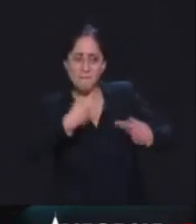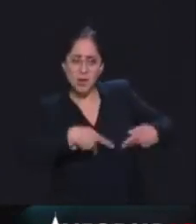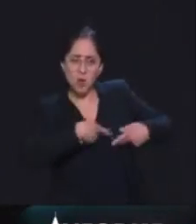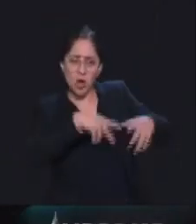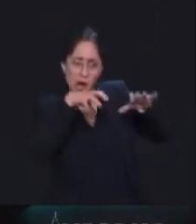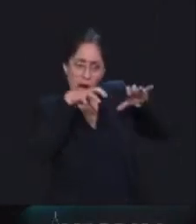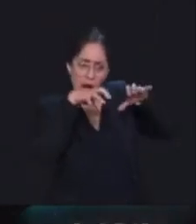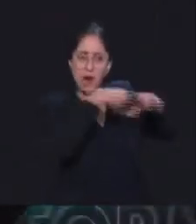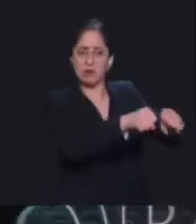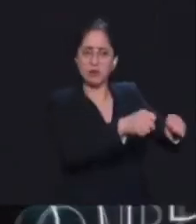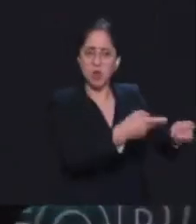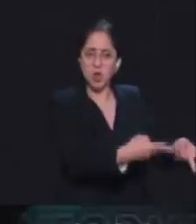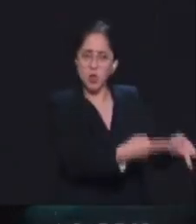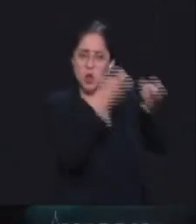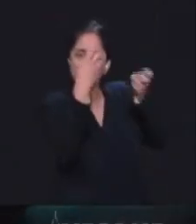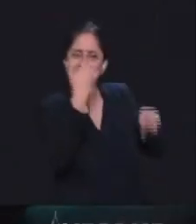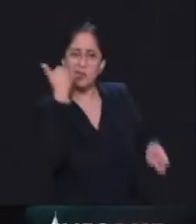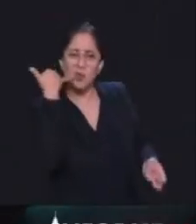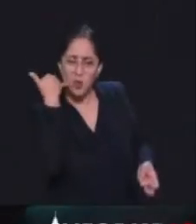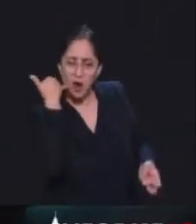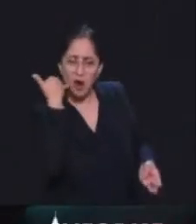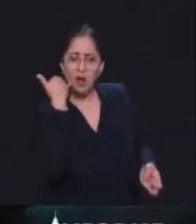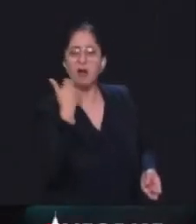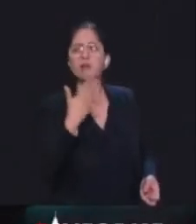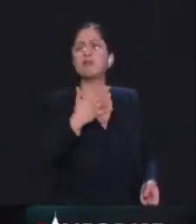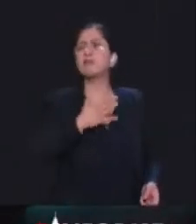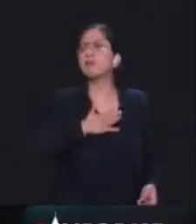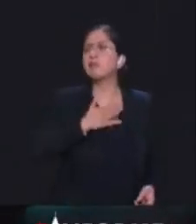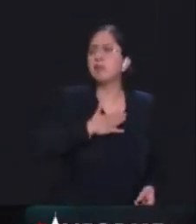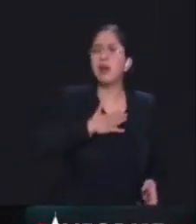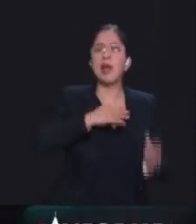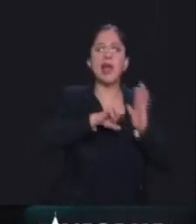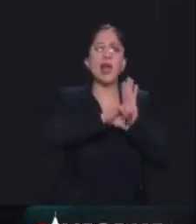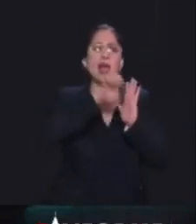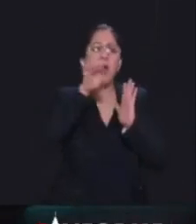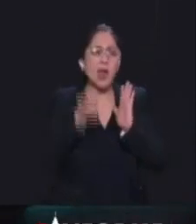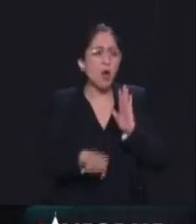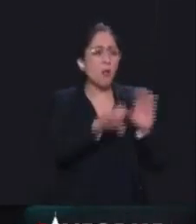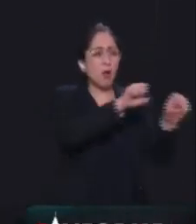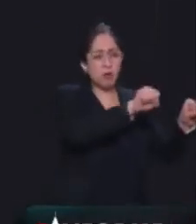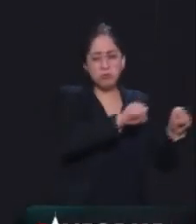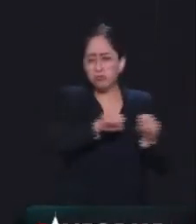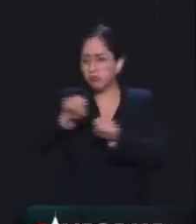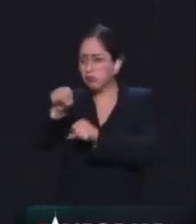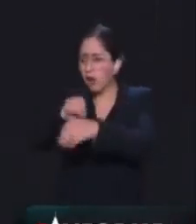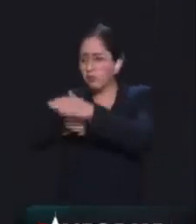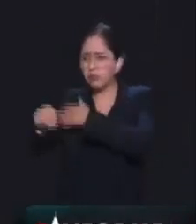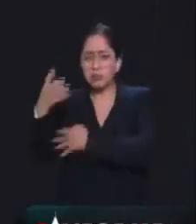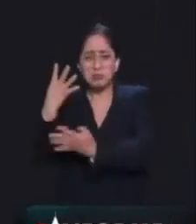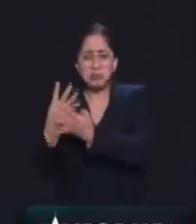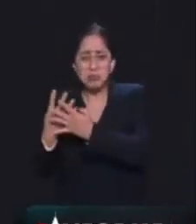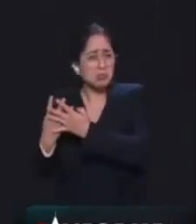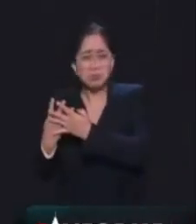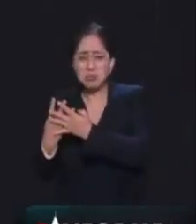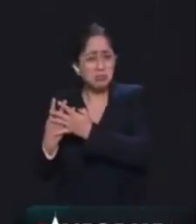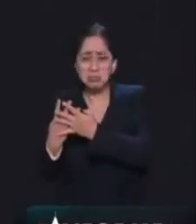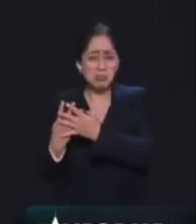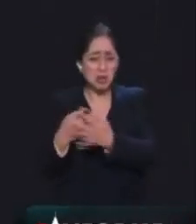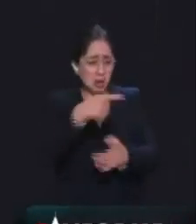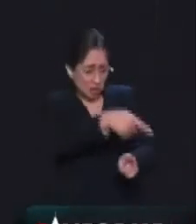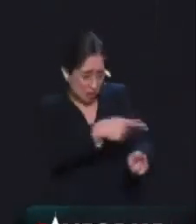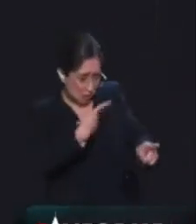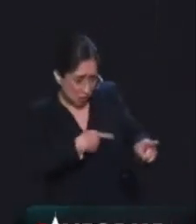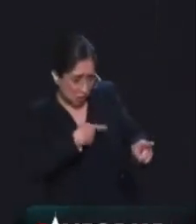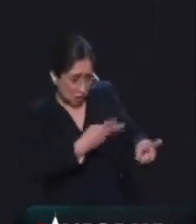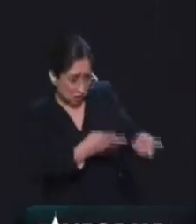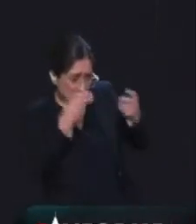persona y no nos vamos a dedicar a hacer que lo vamos a mandar preso, y lo sacamos. No, lo agarramos, lo subimos a un avión y lo devolvemos a su lugar de